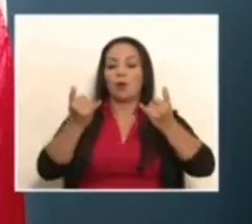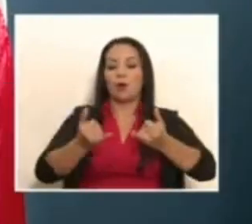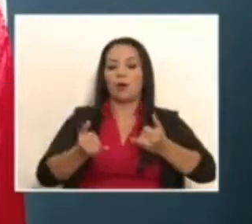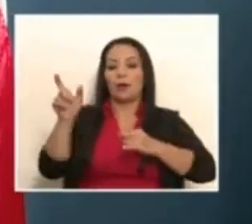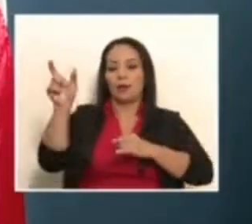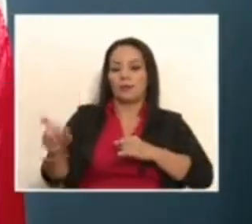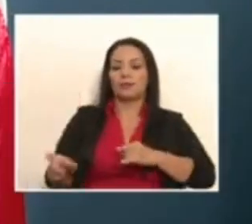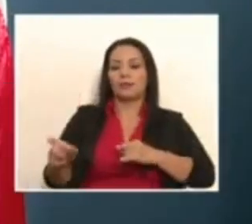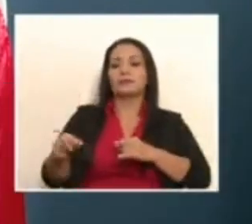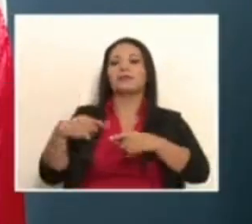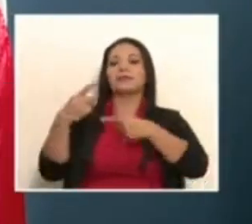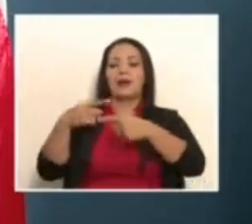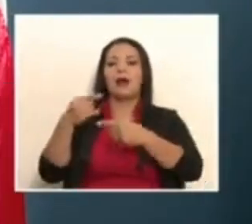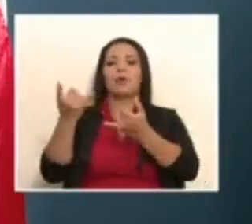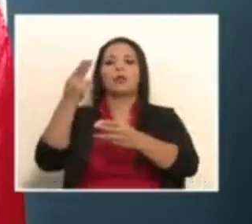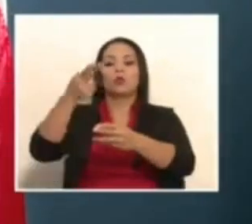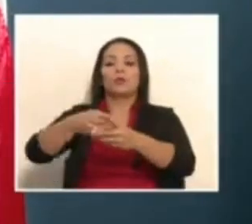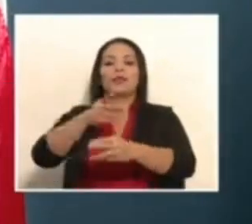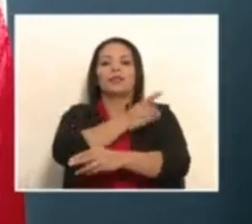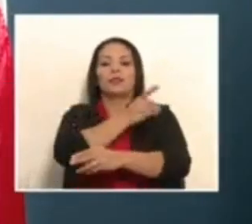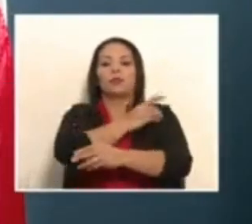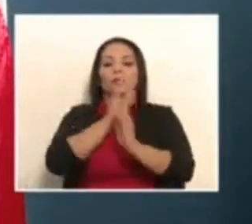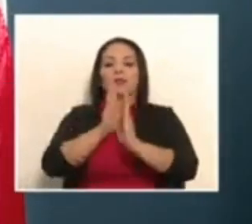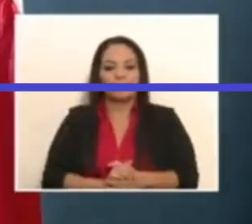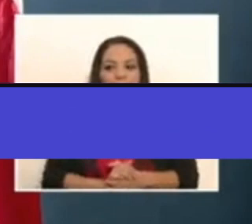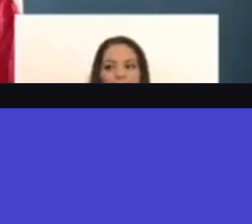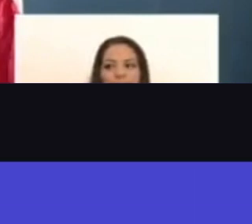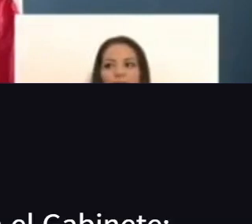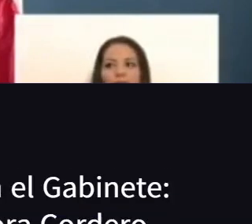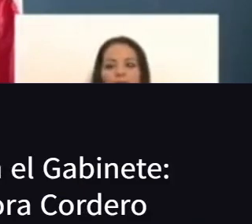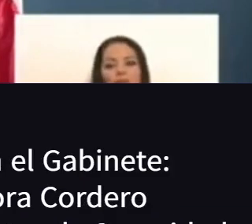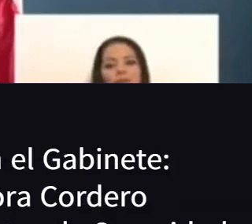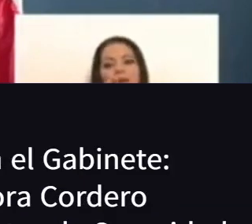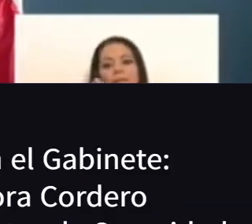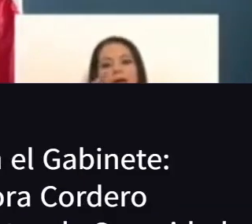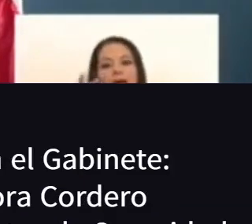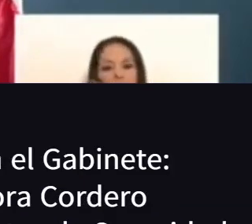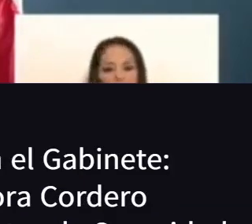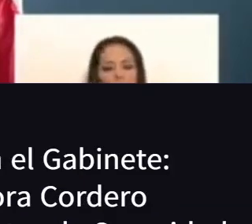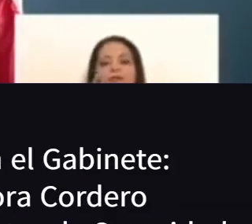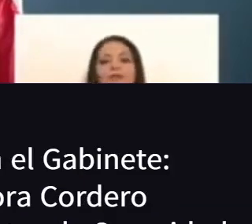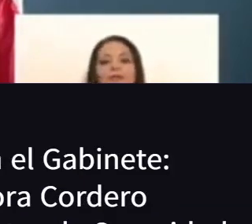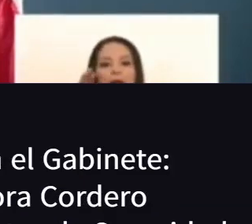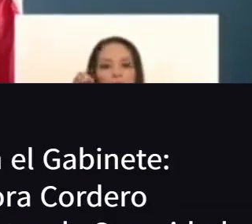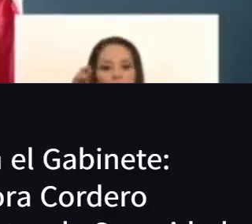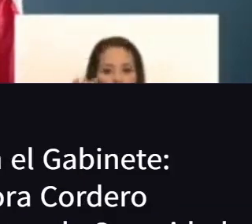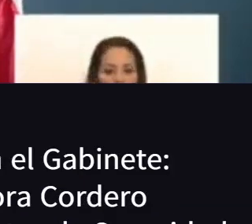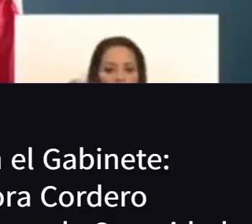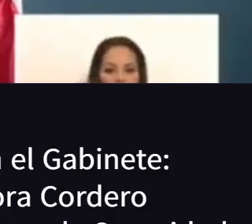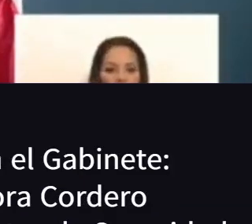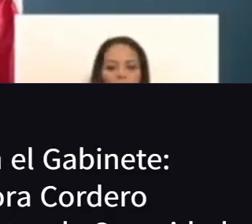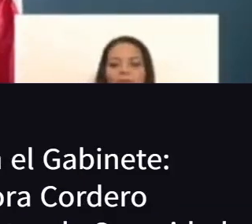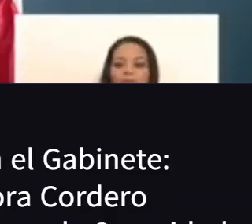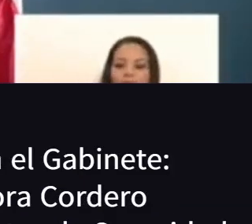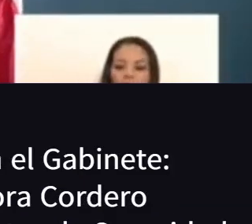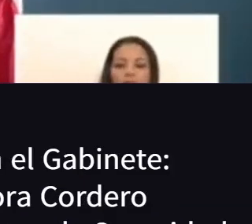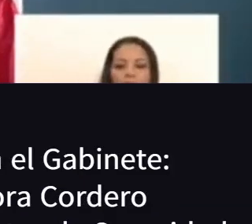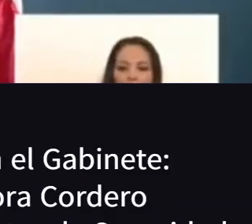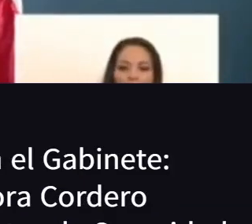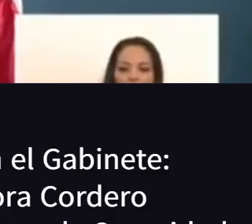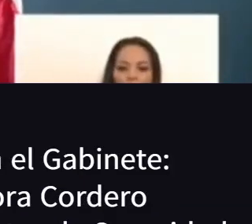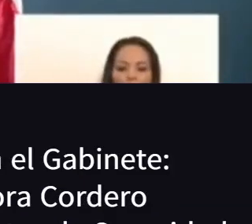director general de ladis Mario Zamora Cordero bienvenido señor